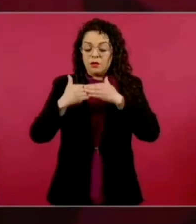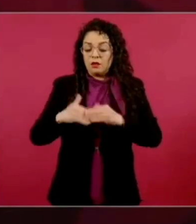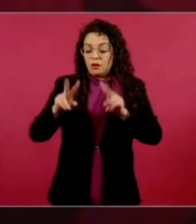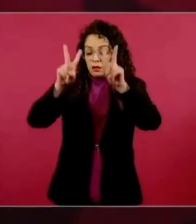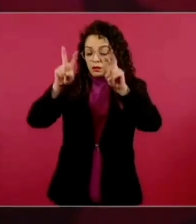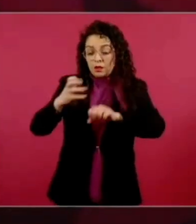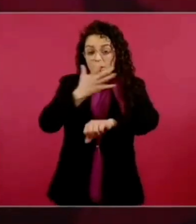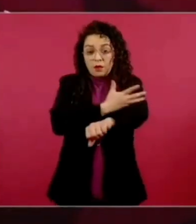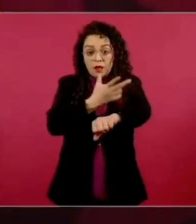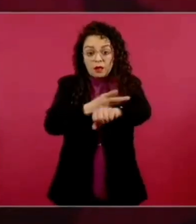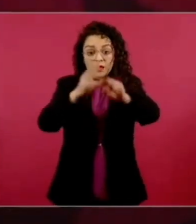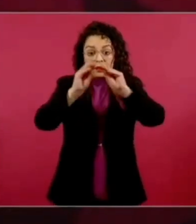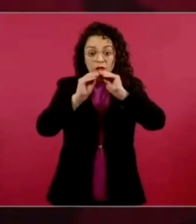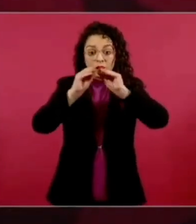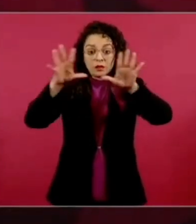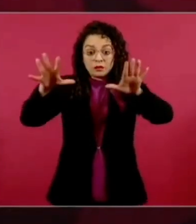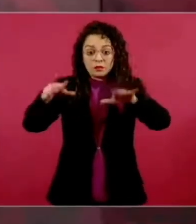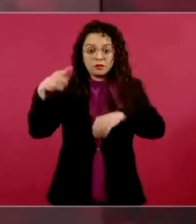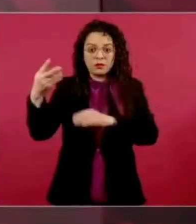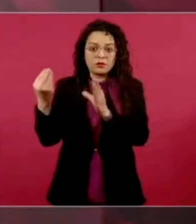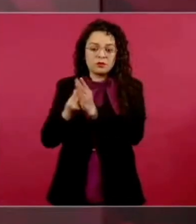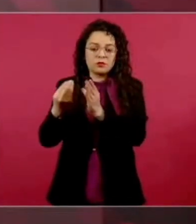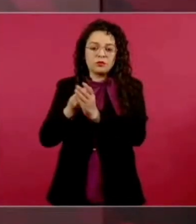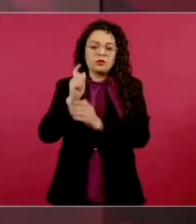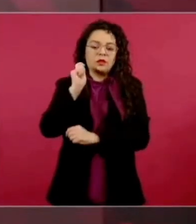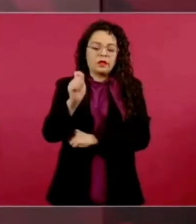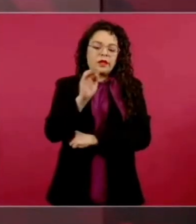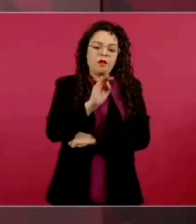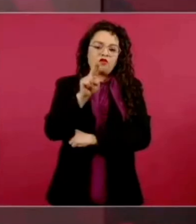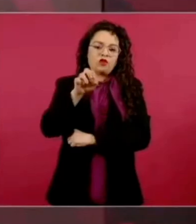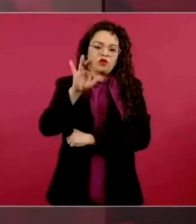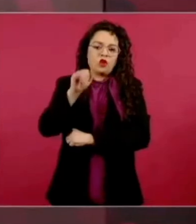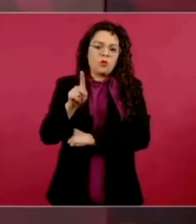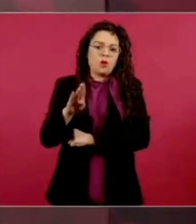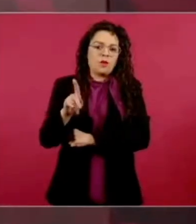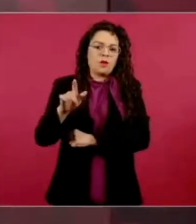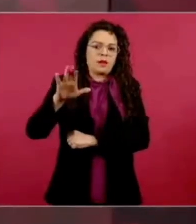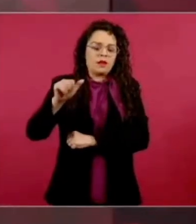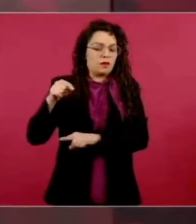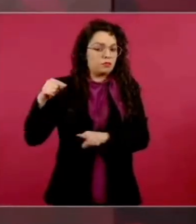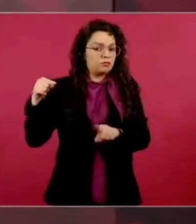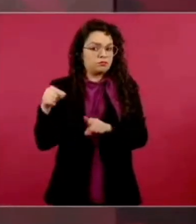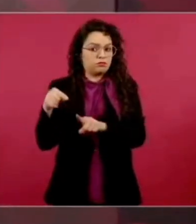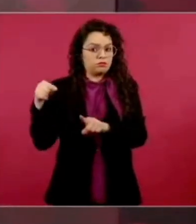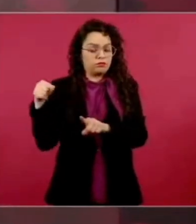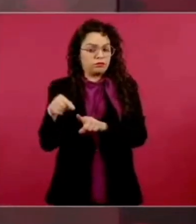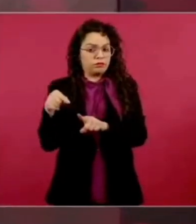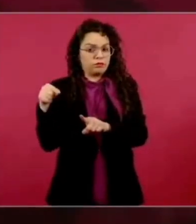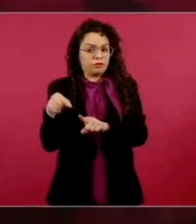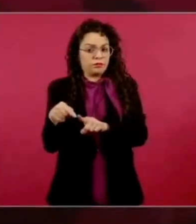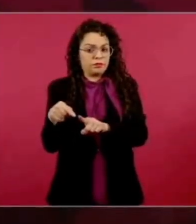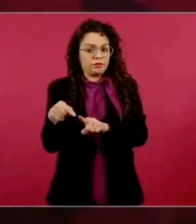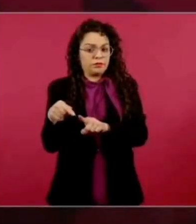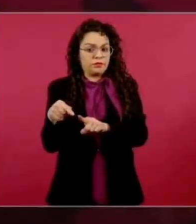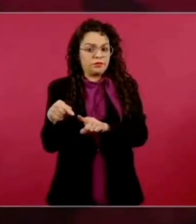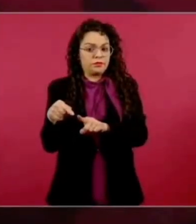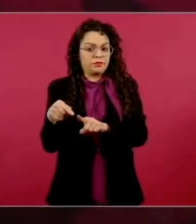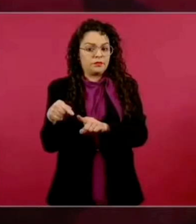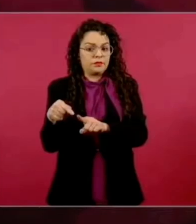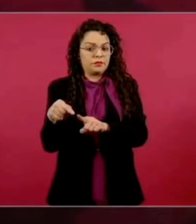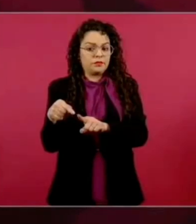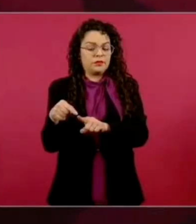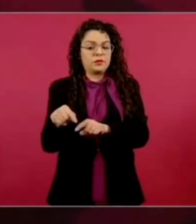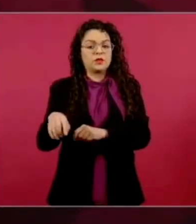pues esté en la Secretaría de la Función Pública o en